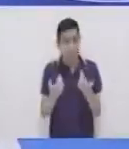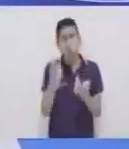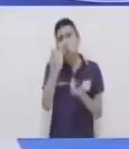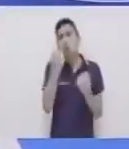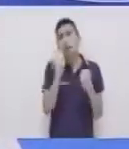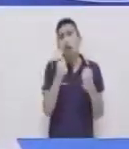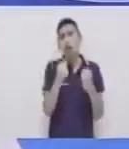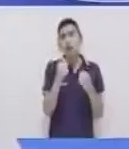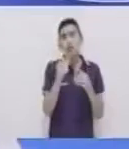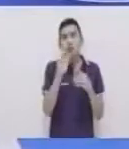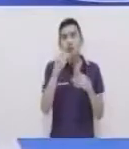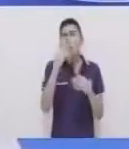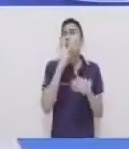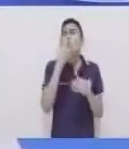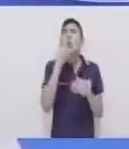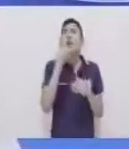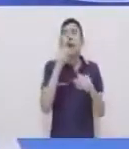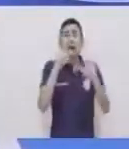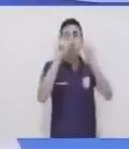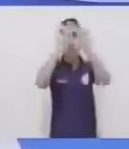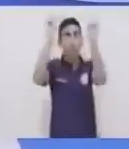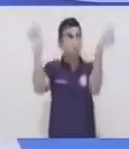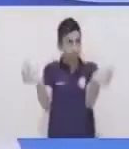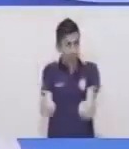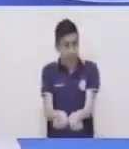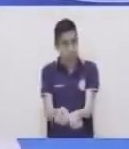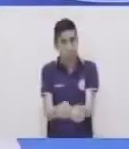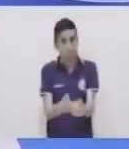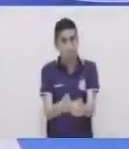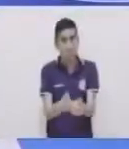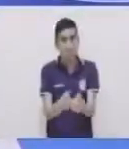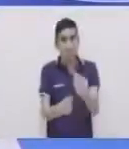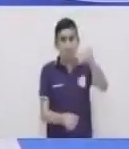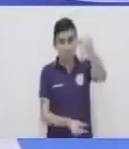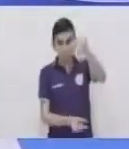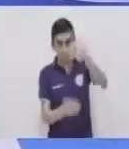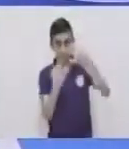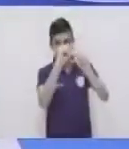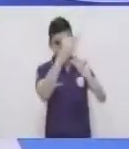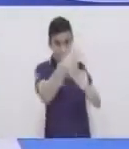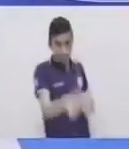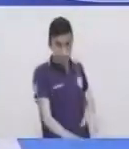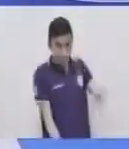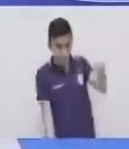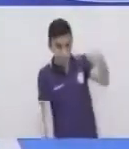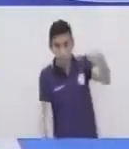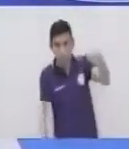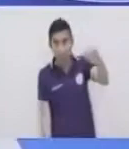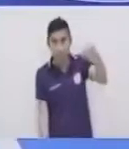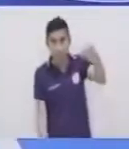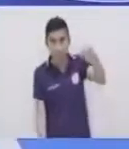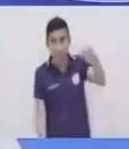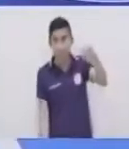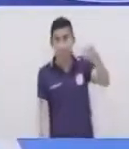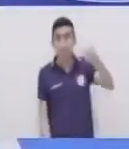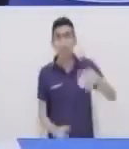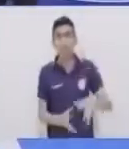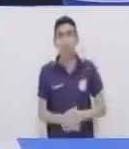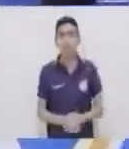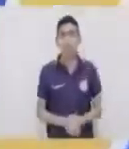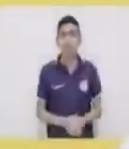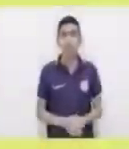utilizar nuestro círculo, lo vamos a poner en medio y vamos a utilizar